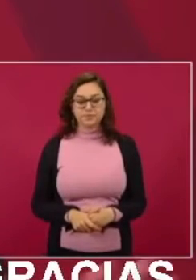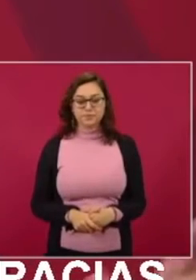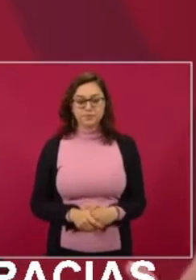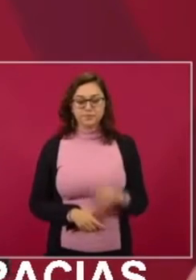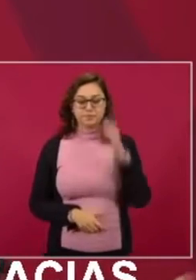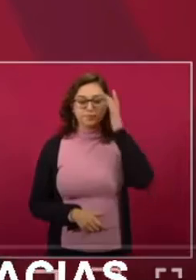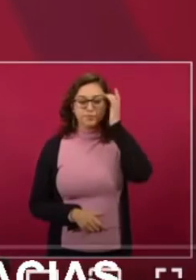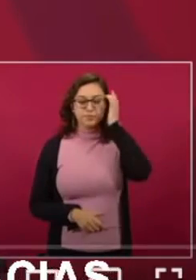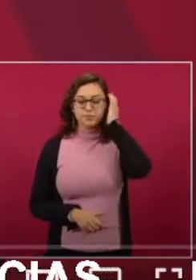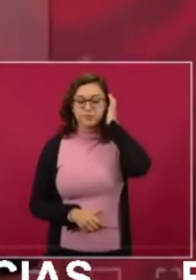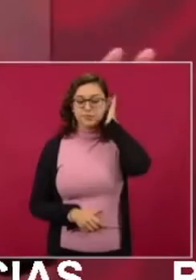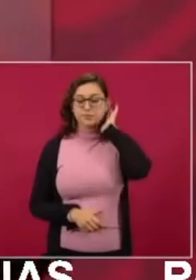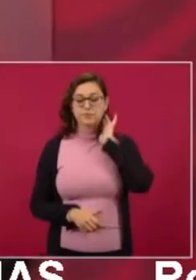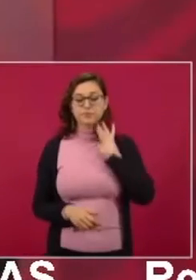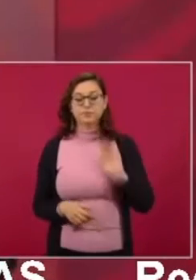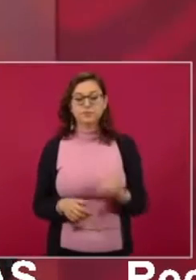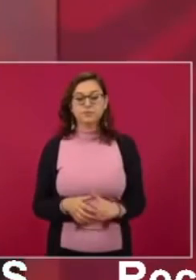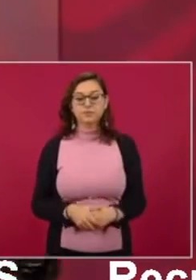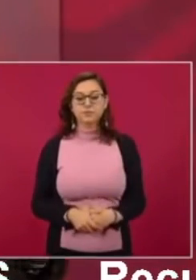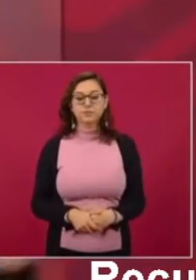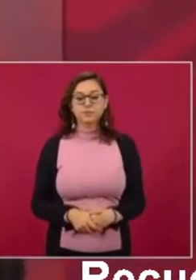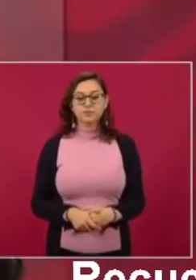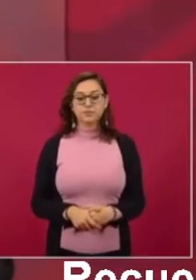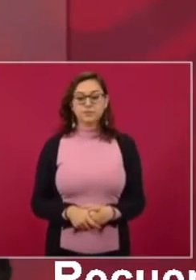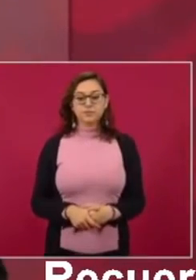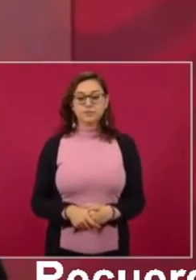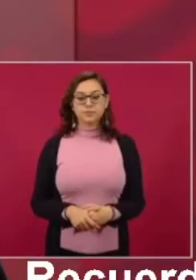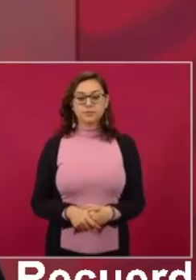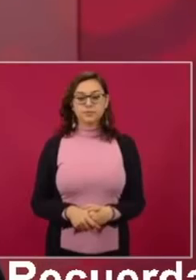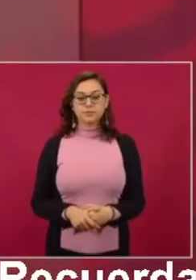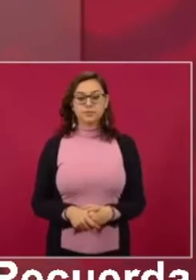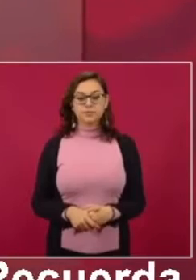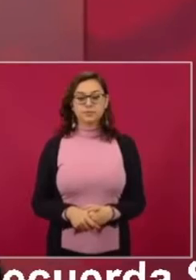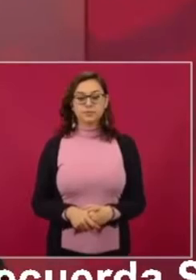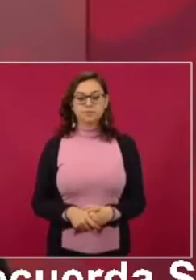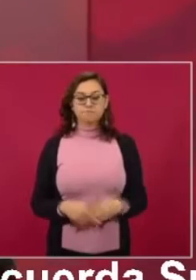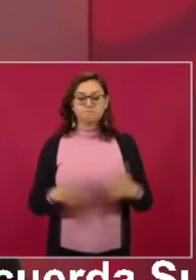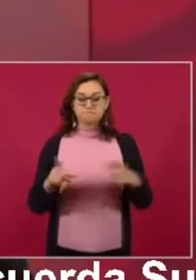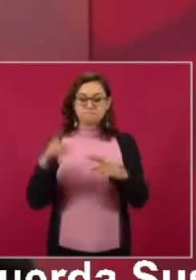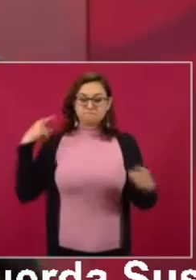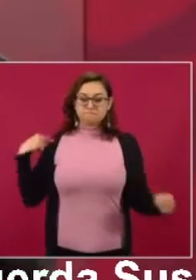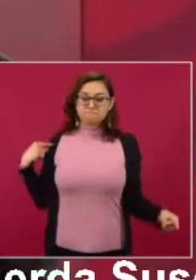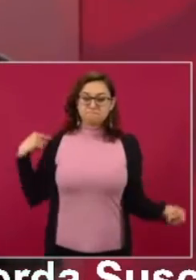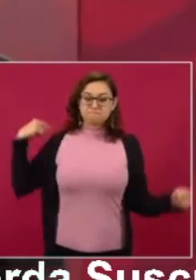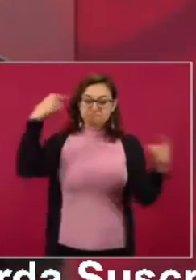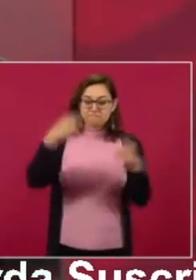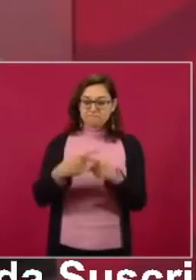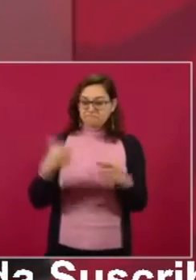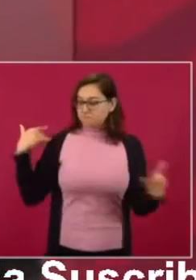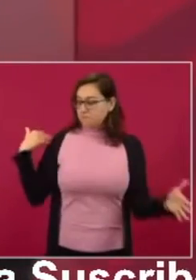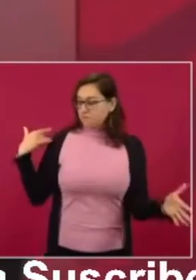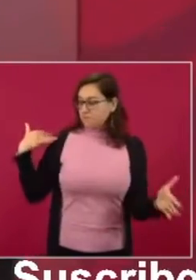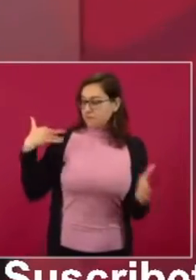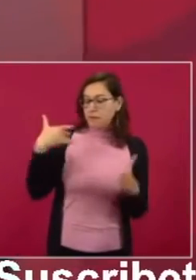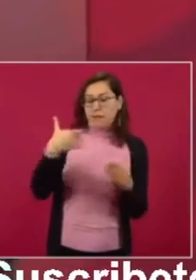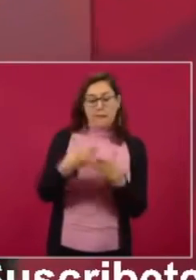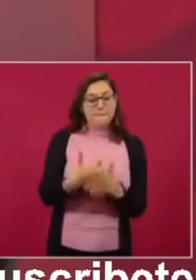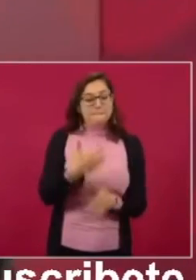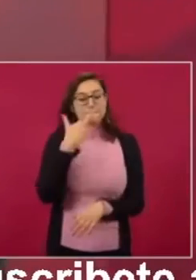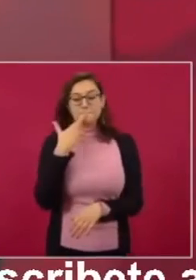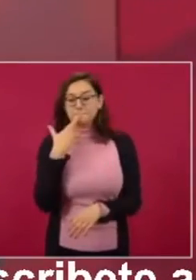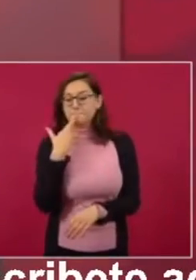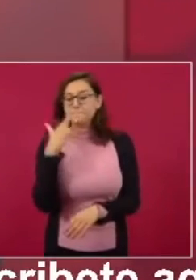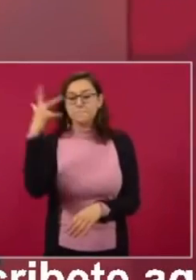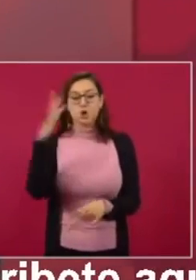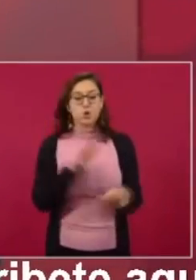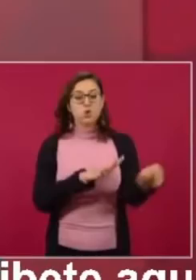en nuestros tiempos bueno lo mejor de lo mejor es el cambio de mentalidad